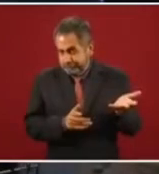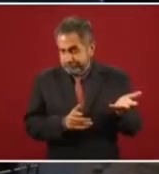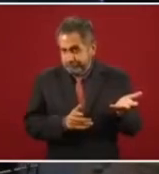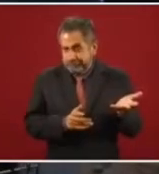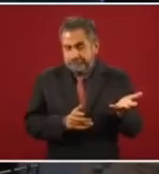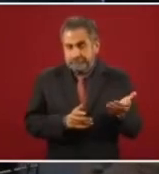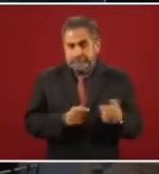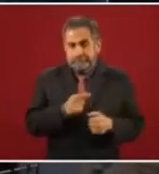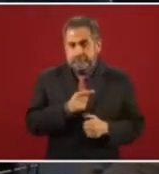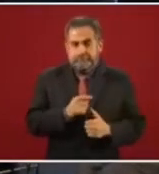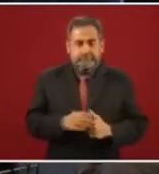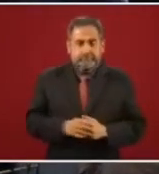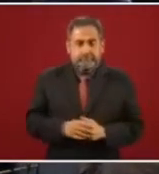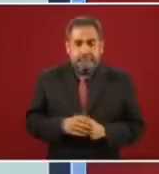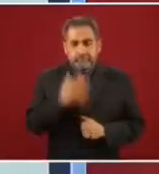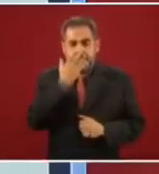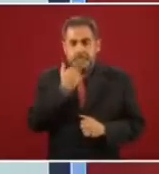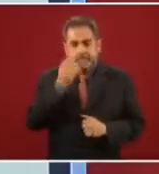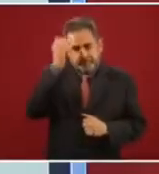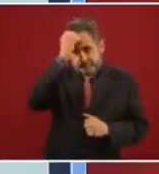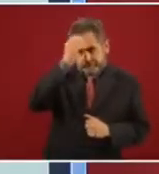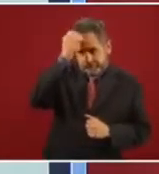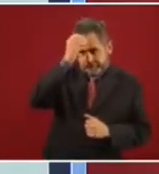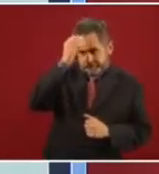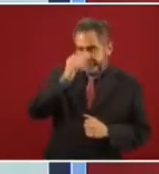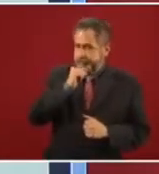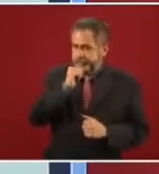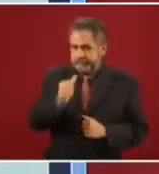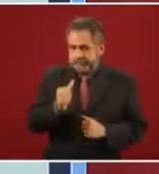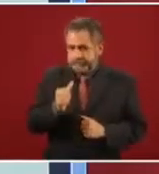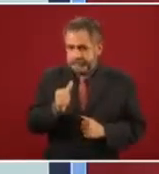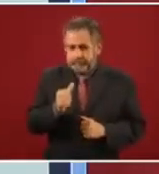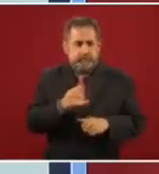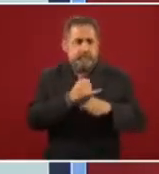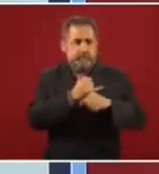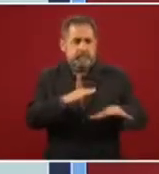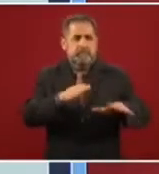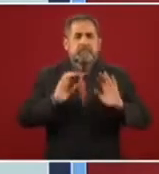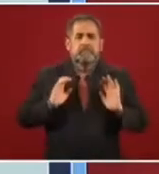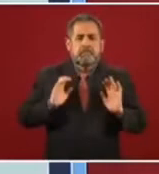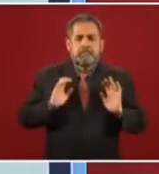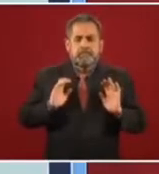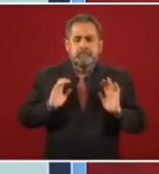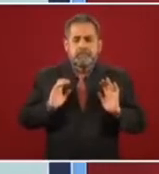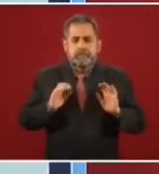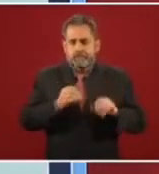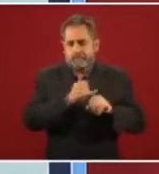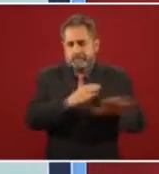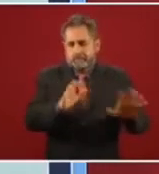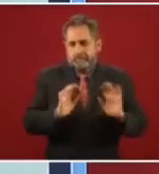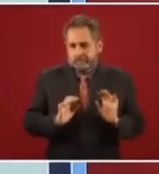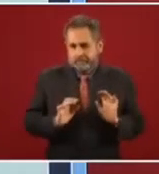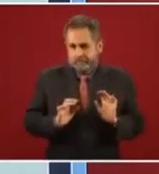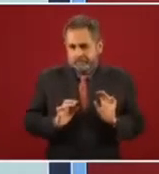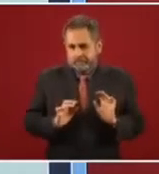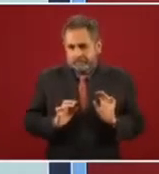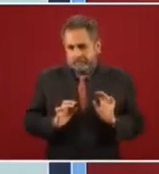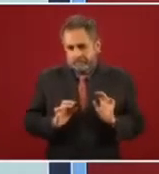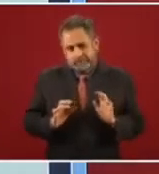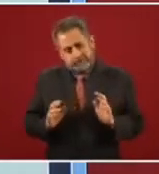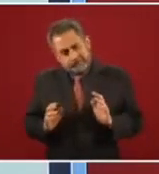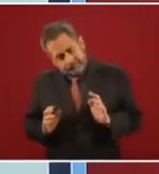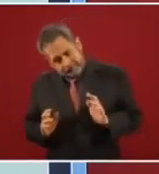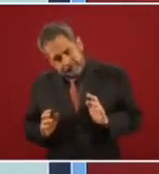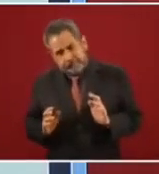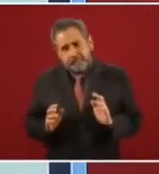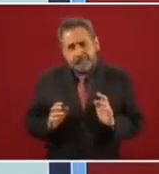No hay opinión. Es la información. Sí, como tiene que, como tiene que